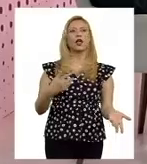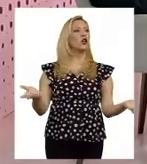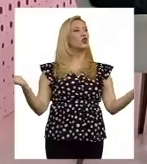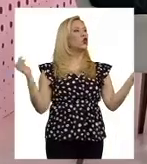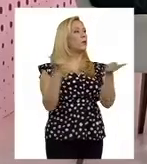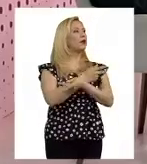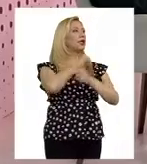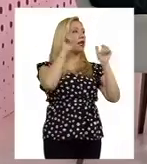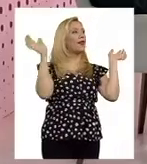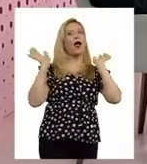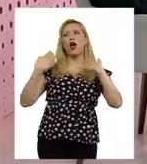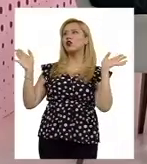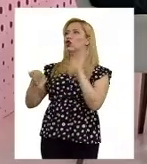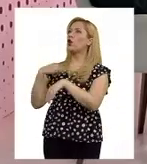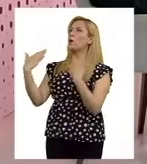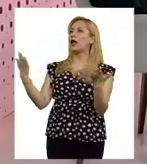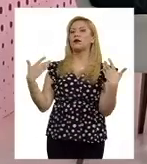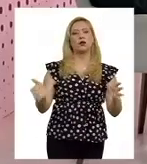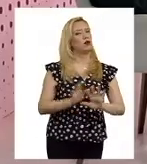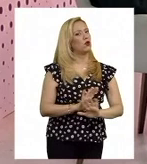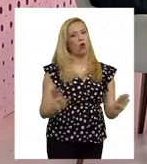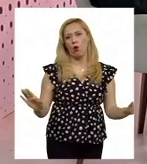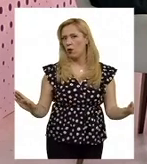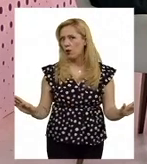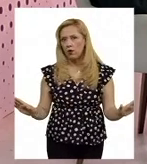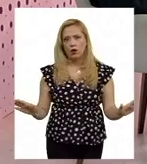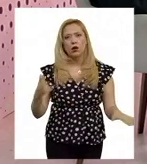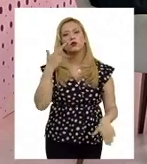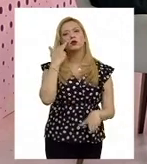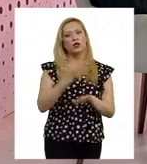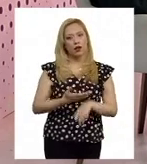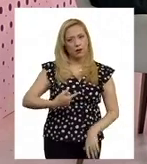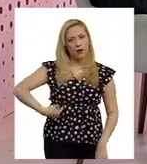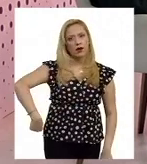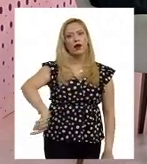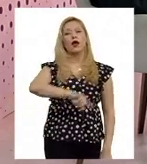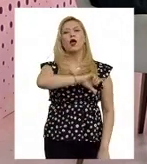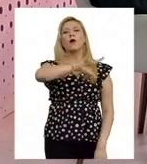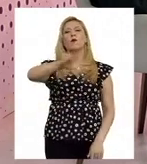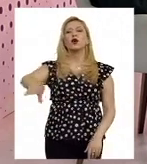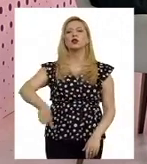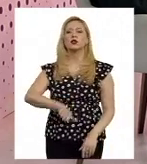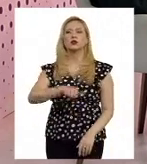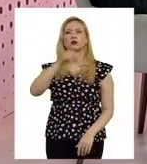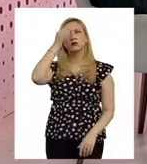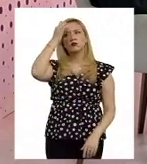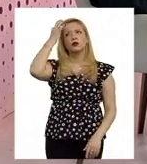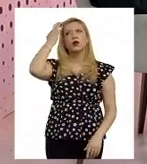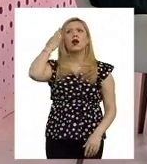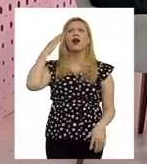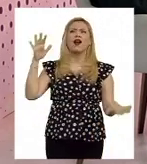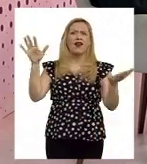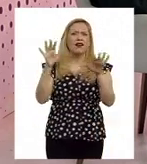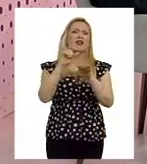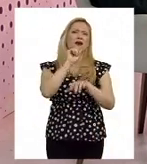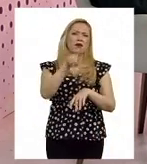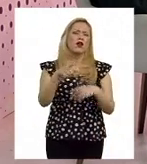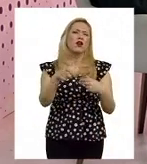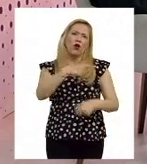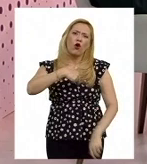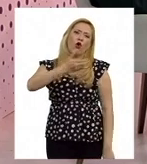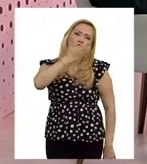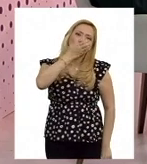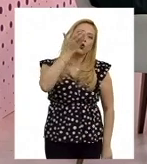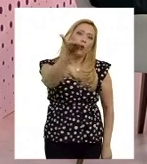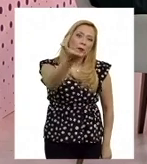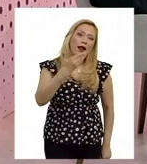nada, ¿ok? Entonces tenemos también responsabilidad como ciudadanos. Y después cambiar nosotros también nuestros hábitos